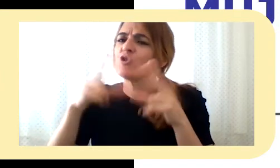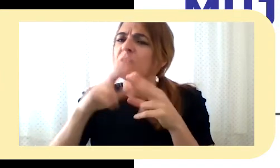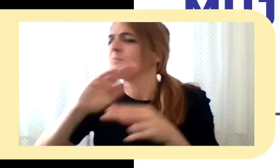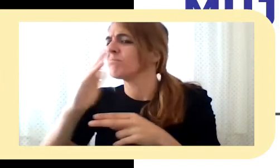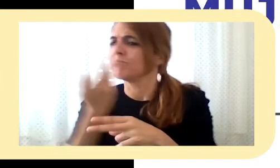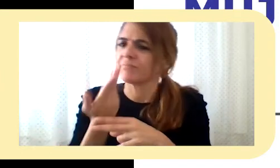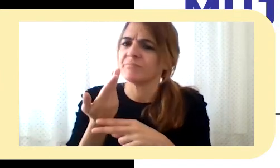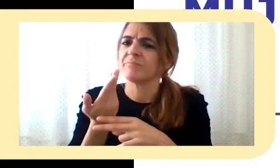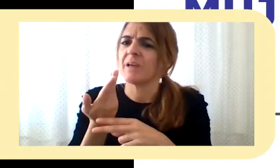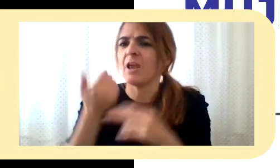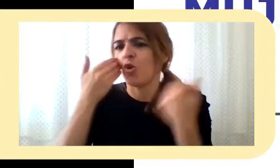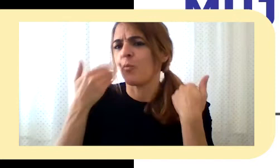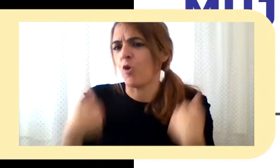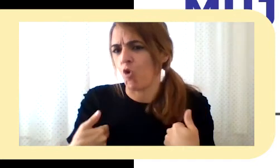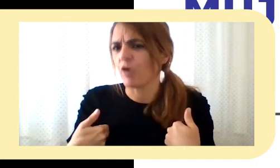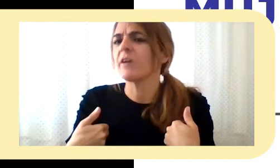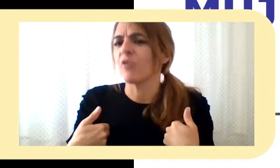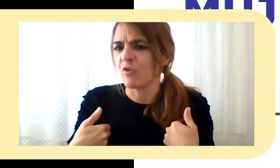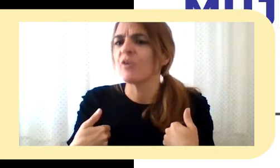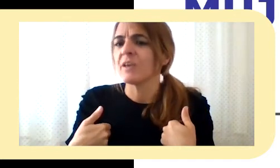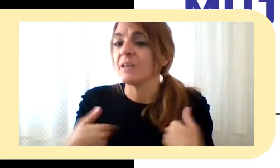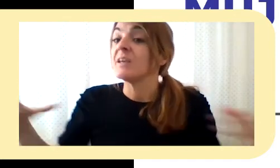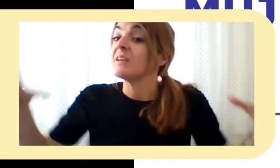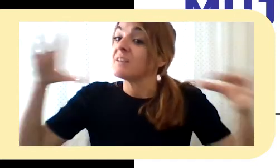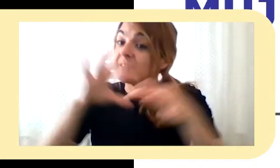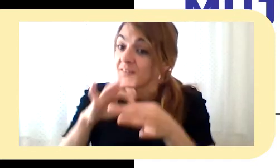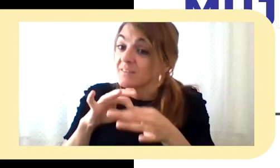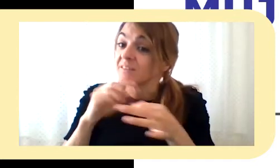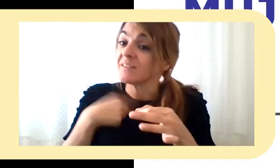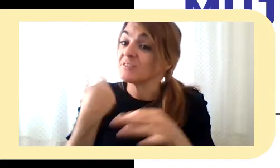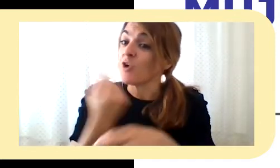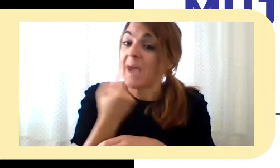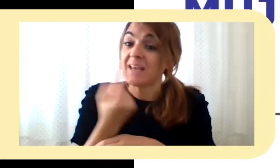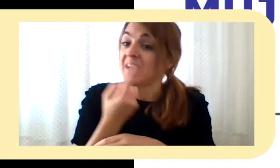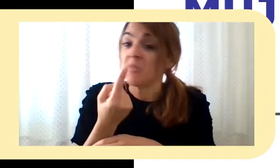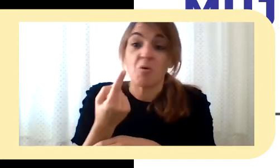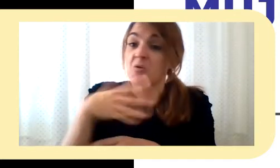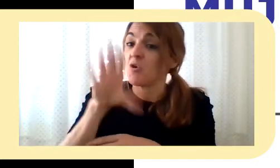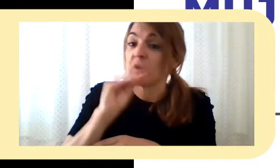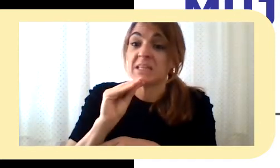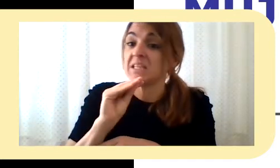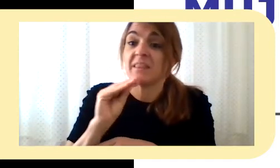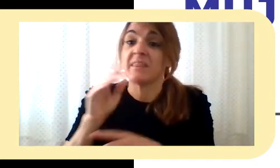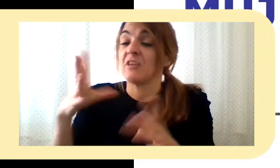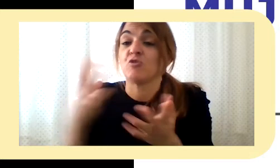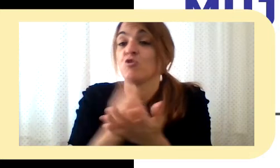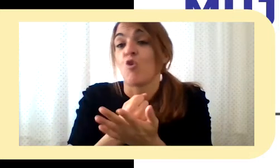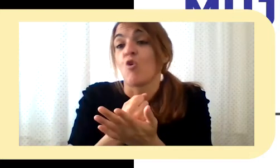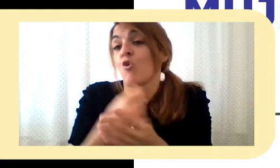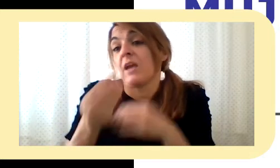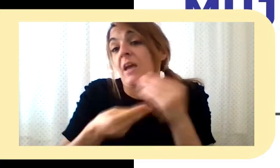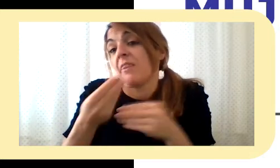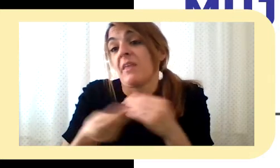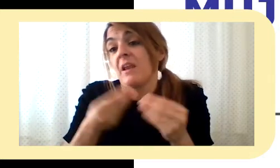en lo biológico, y que lo biológico solo y aislado no entiende todo lo que está pasando en la salud de la mujer. Por